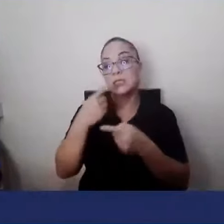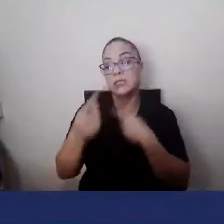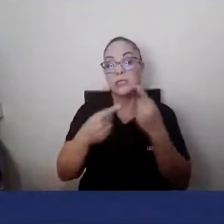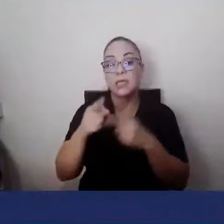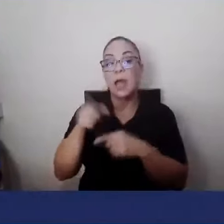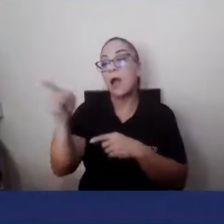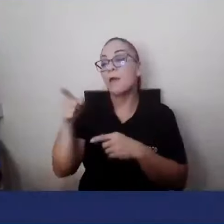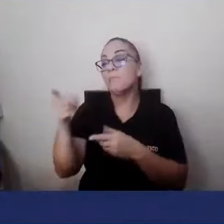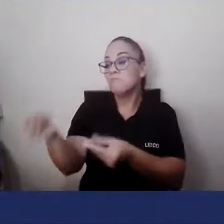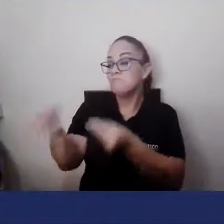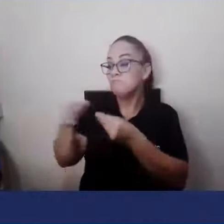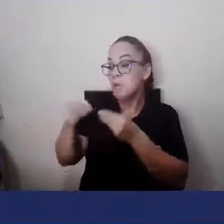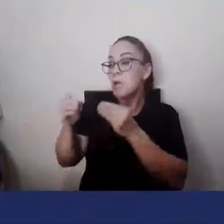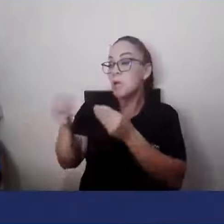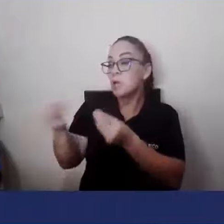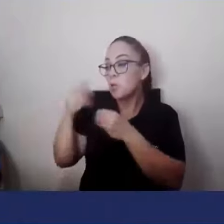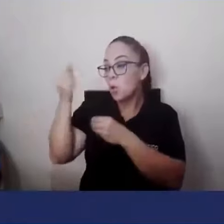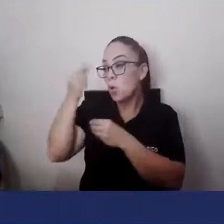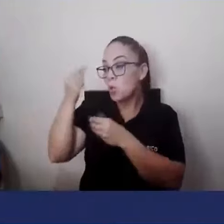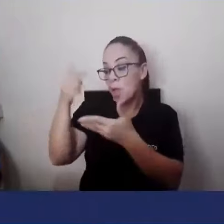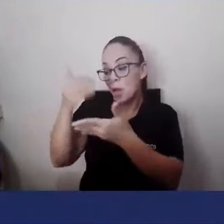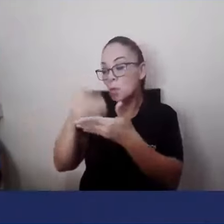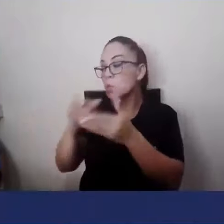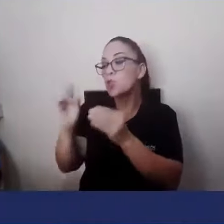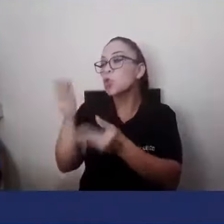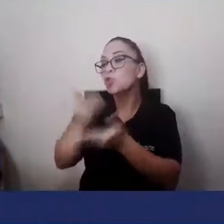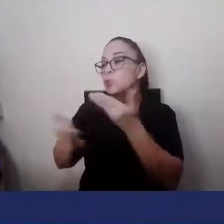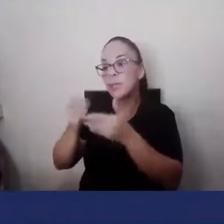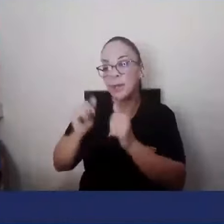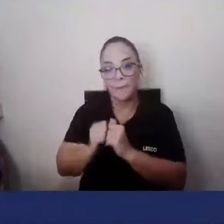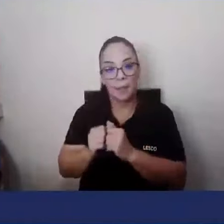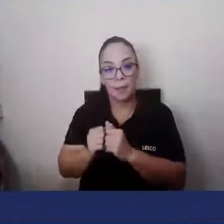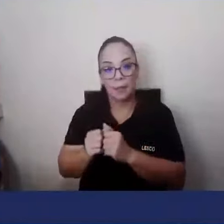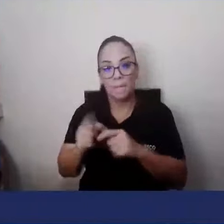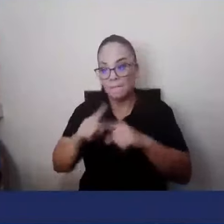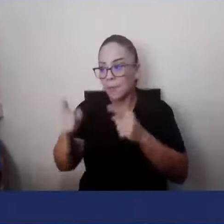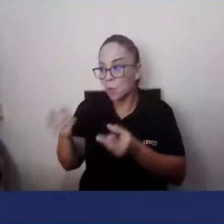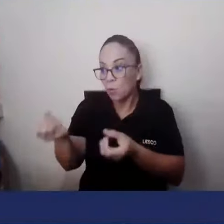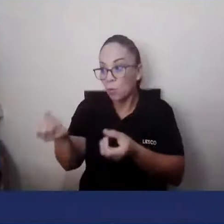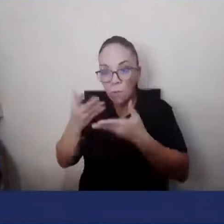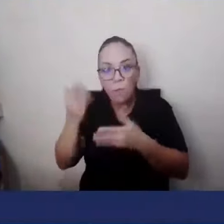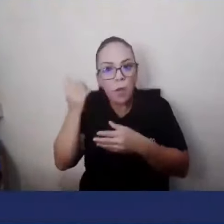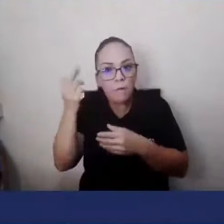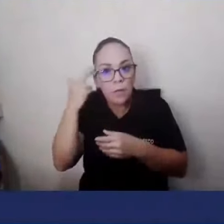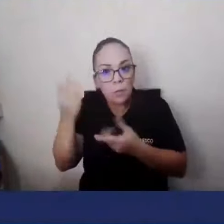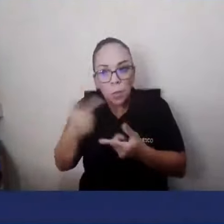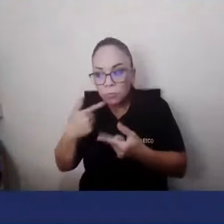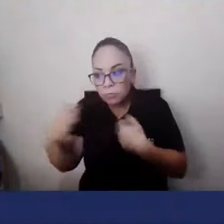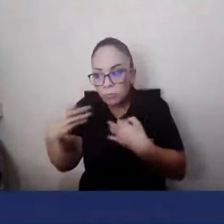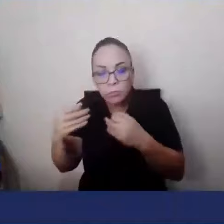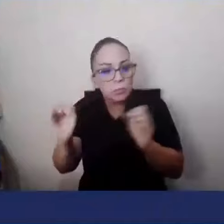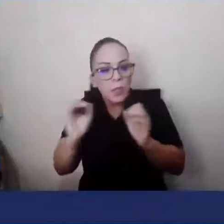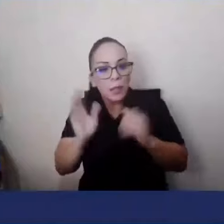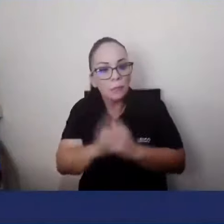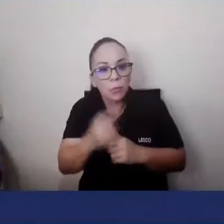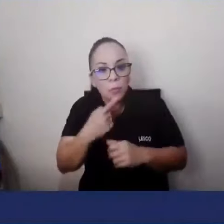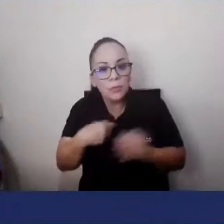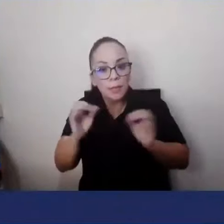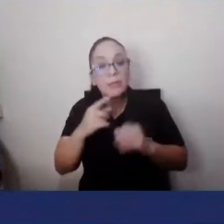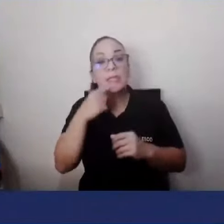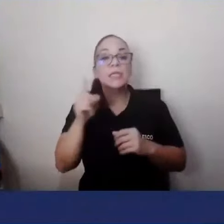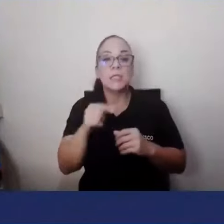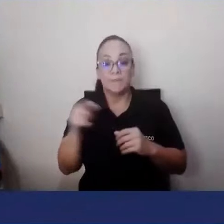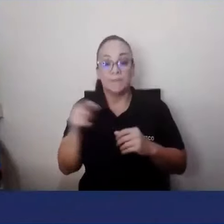nada, sin decirnos por qué. Simplemente no sirven para nada, que son